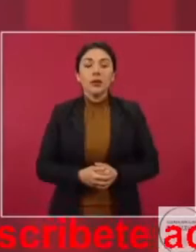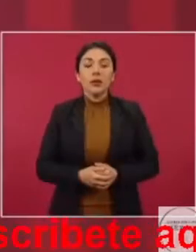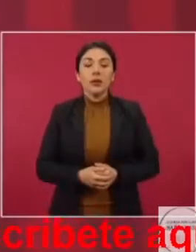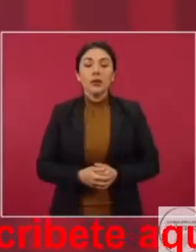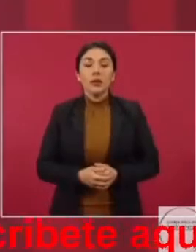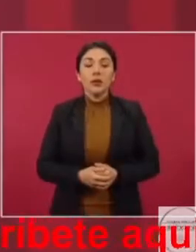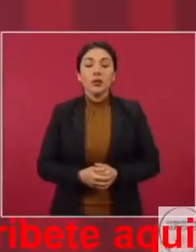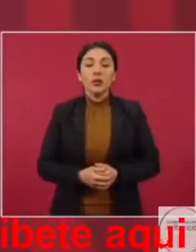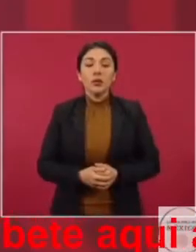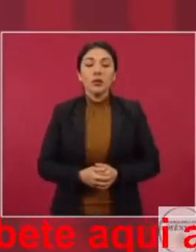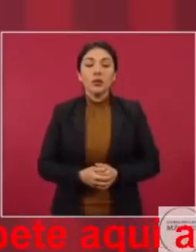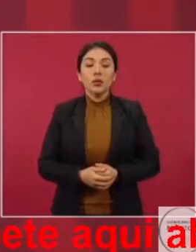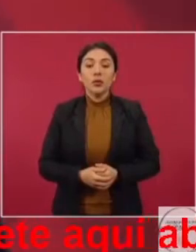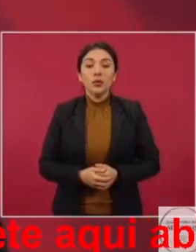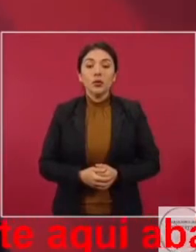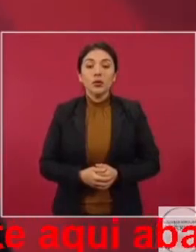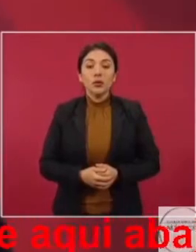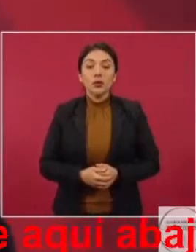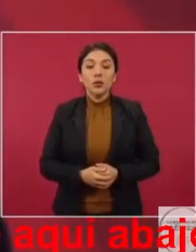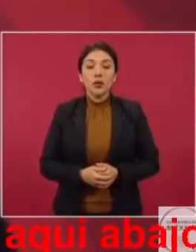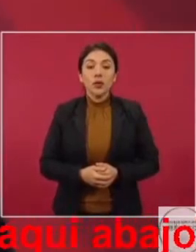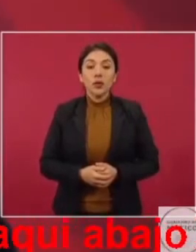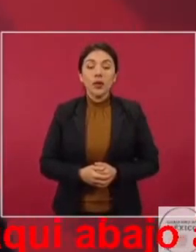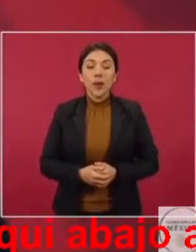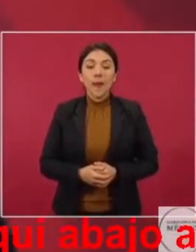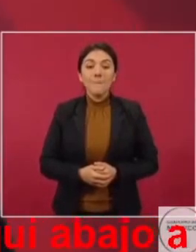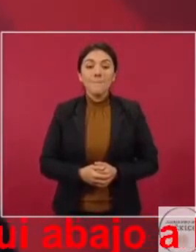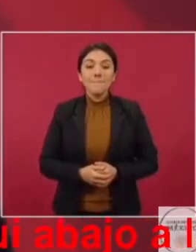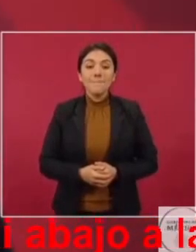no es ni siquiera